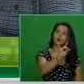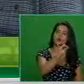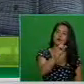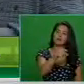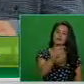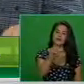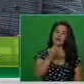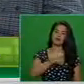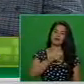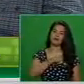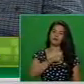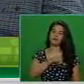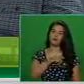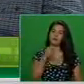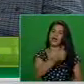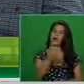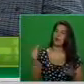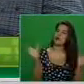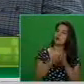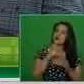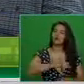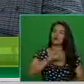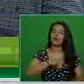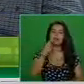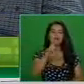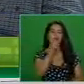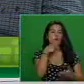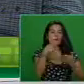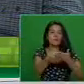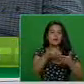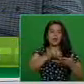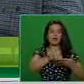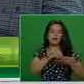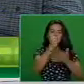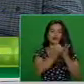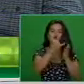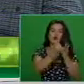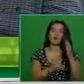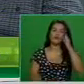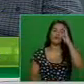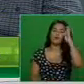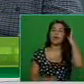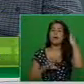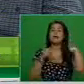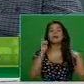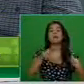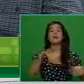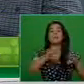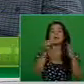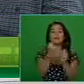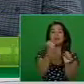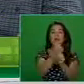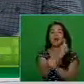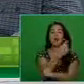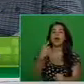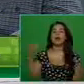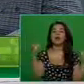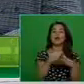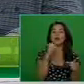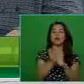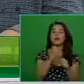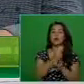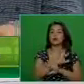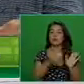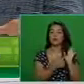la acreditación de todos los movimientos sociales, va a haber una mesa de trabajo en donde los diferentes movimientos sociales van a